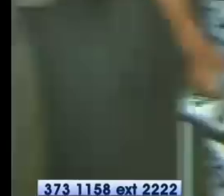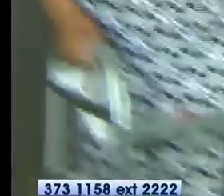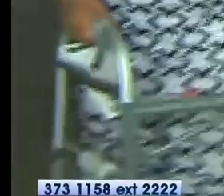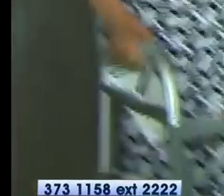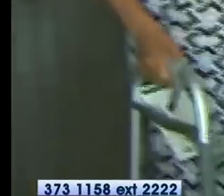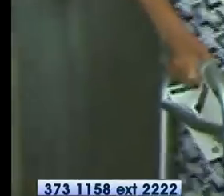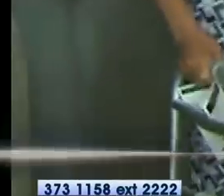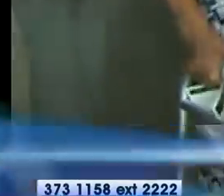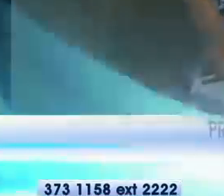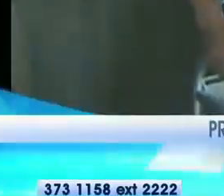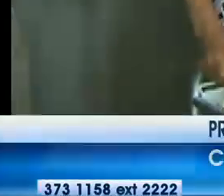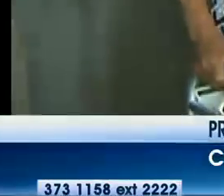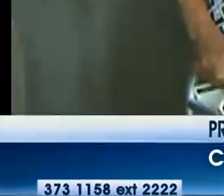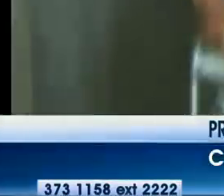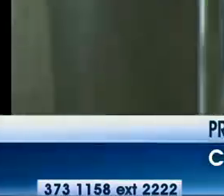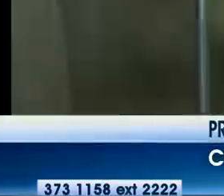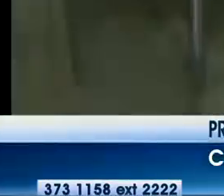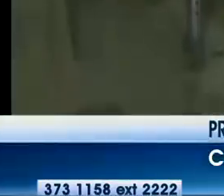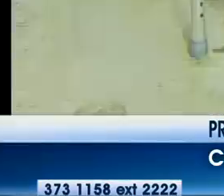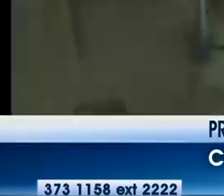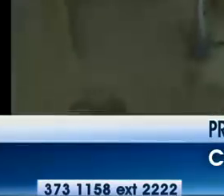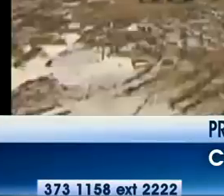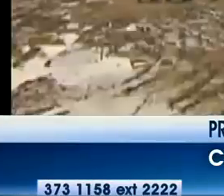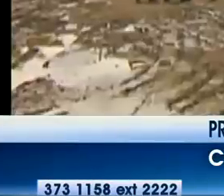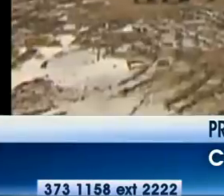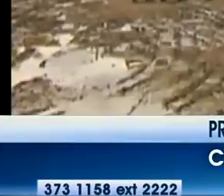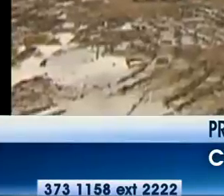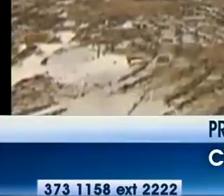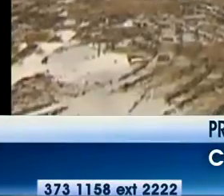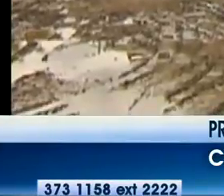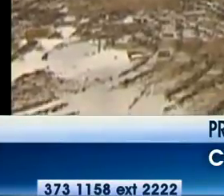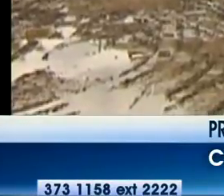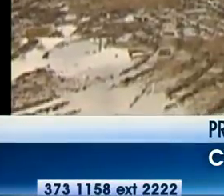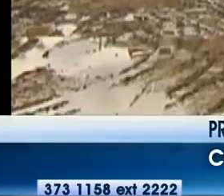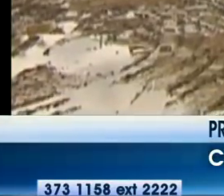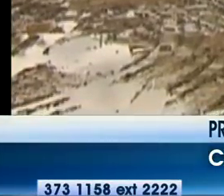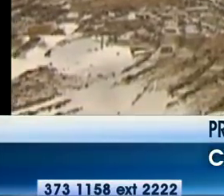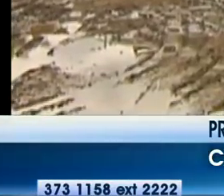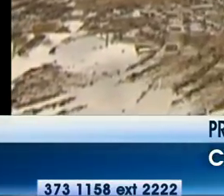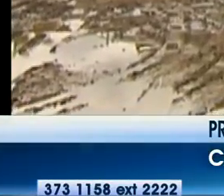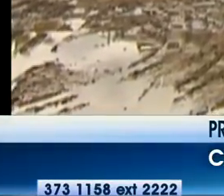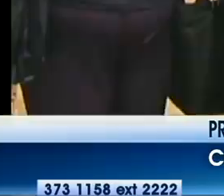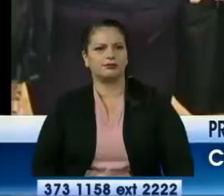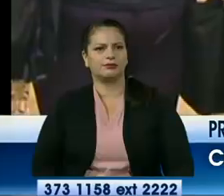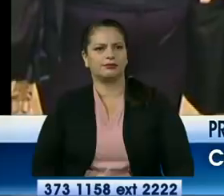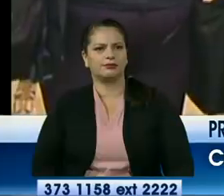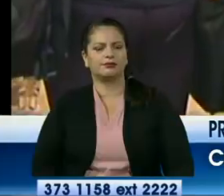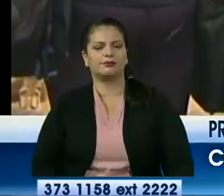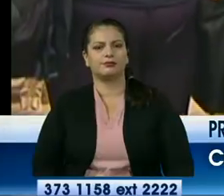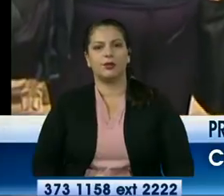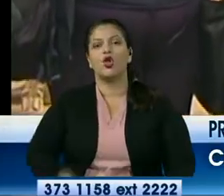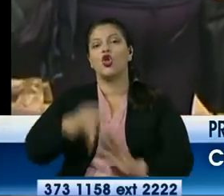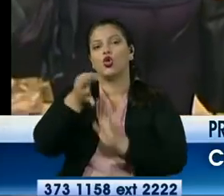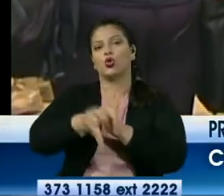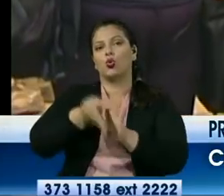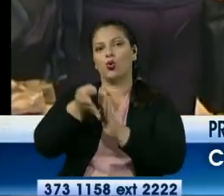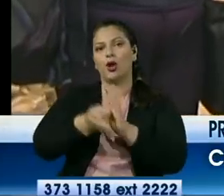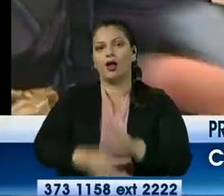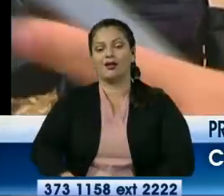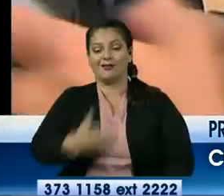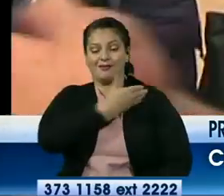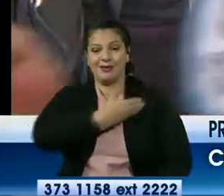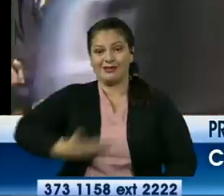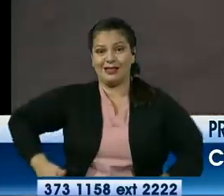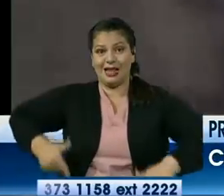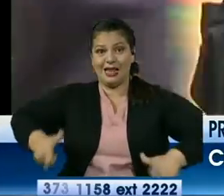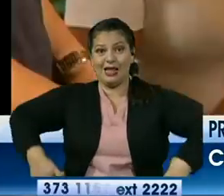La primera dama cumpliendo agenda en el cantón Durán. Un acercamiento con las personas que más necesitan. Asegura que ya ha recorrido varios puntos